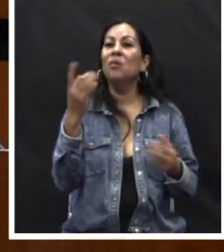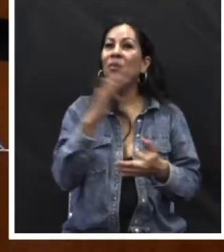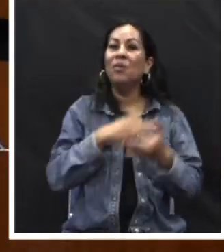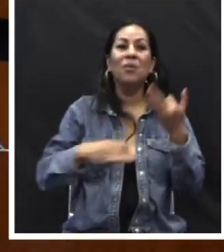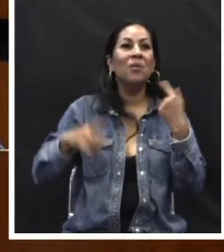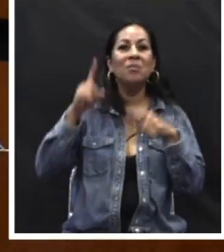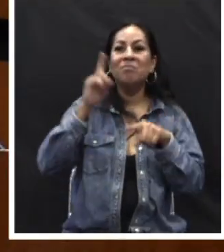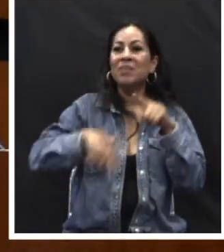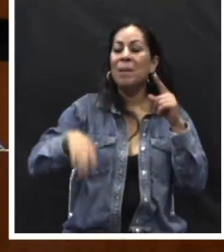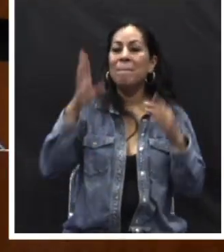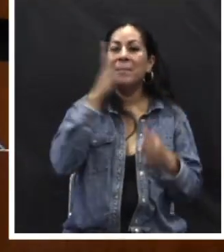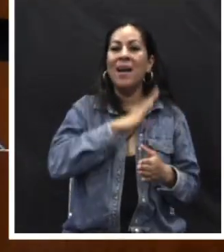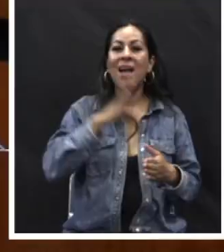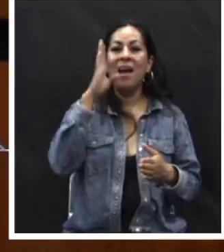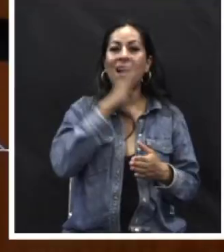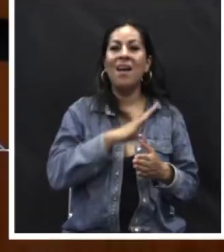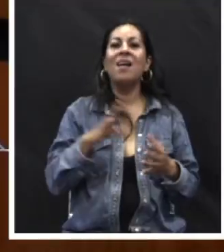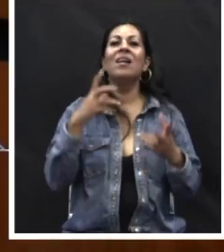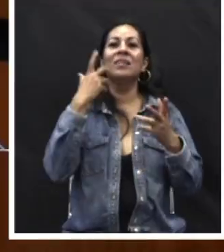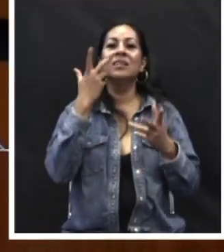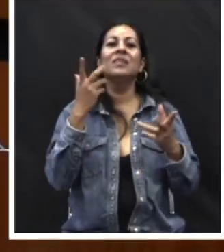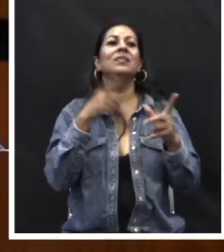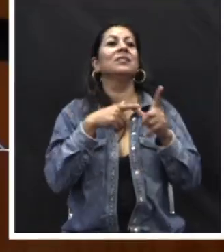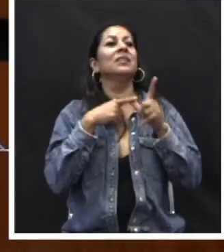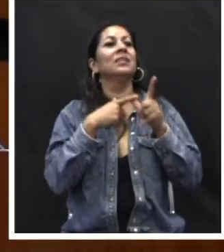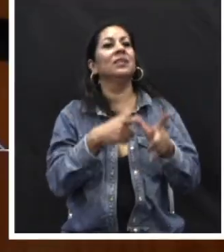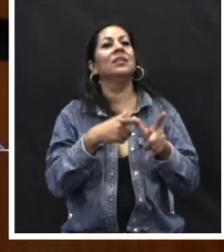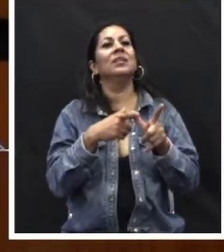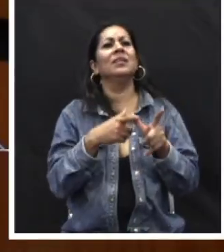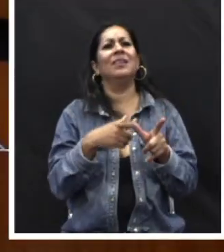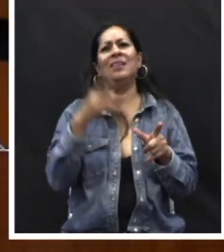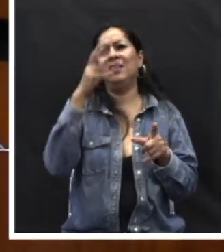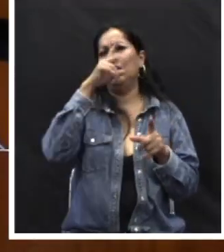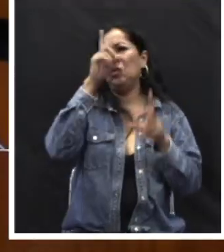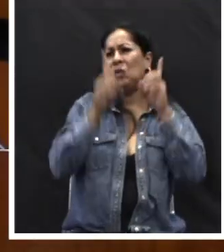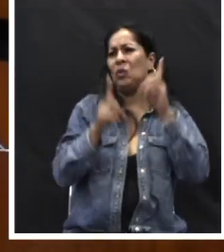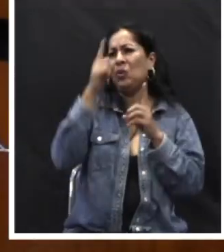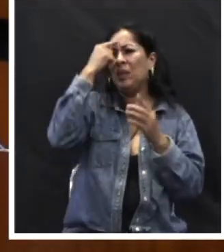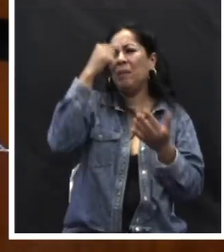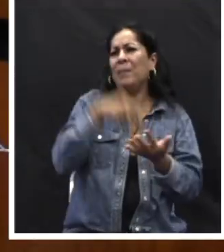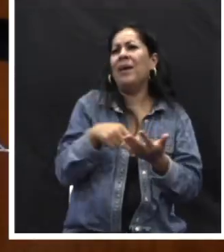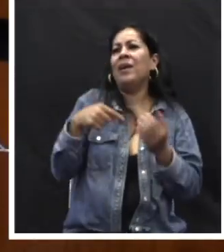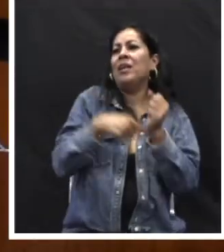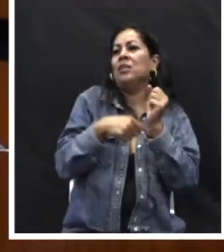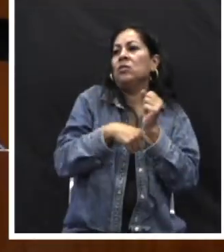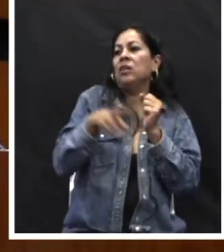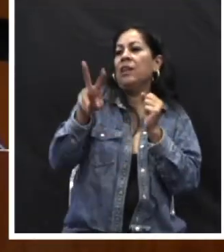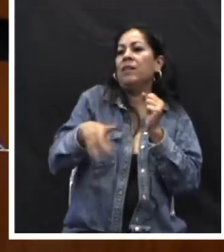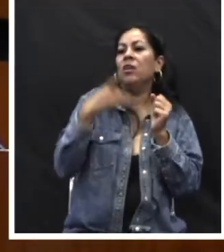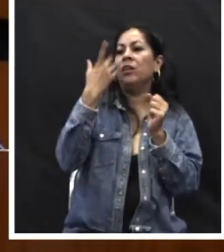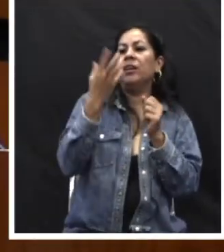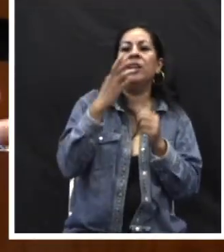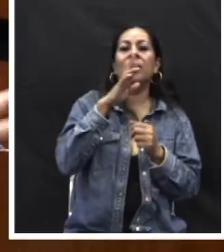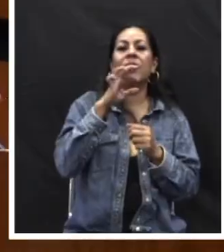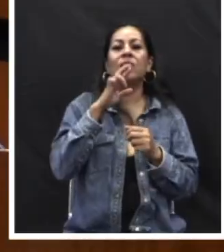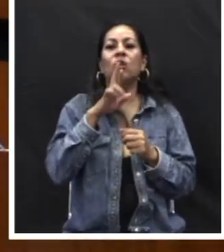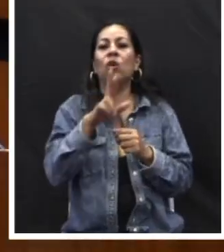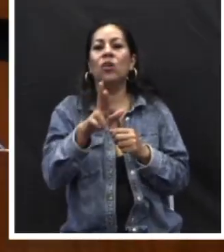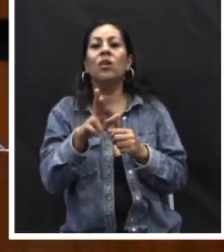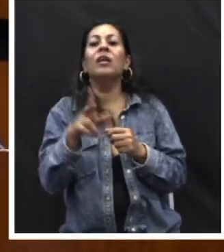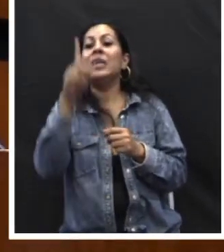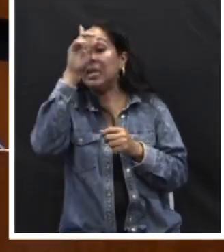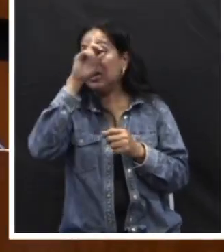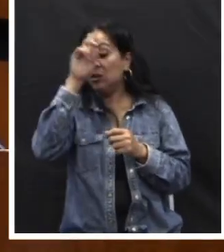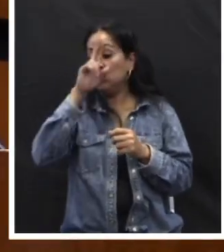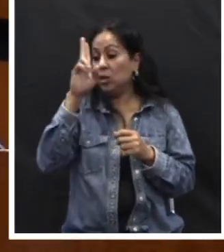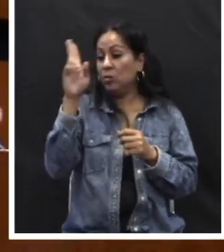omisión deliberada. Se buscó mantener la ambigüedad para esconder las verdaderas intenciones del rector y que el